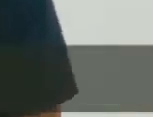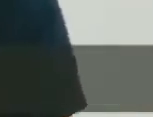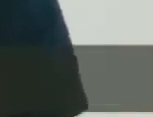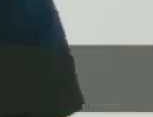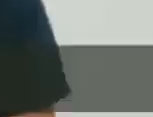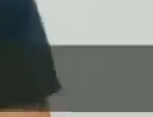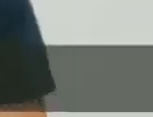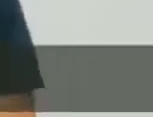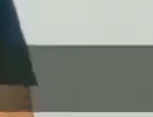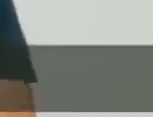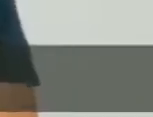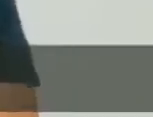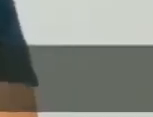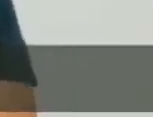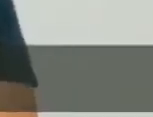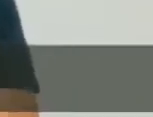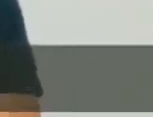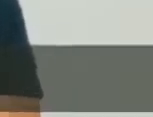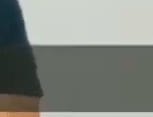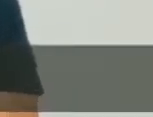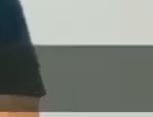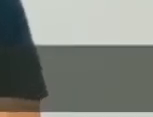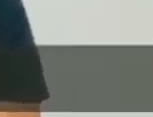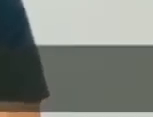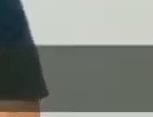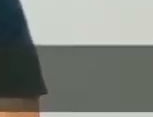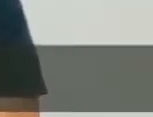buenos días hoy 5 de julio